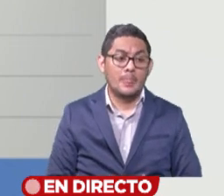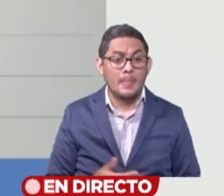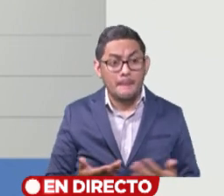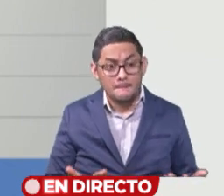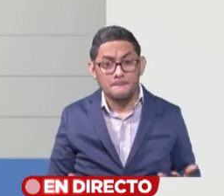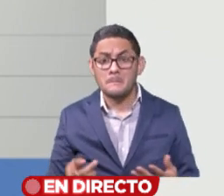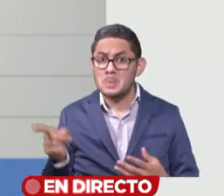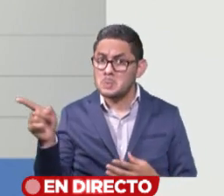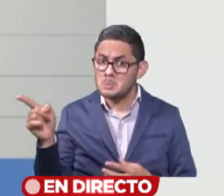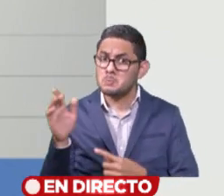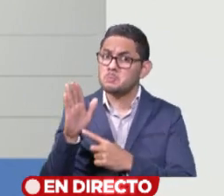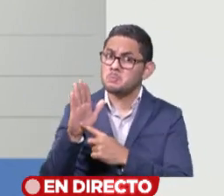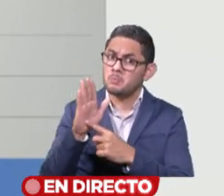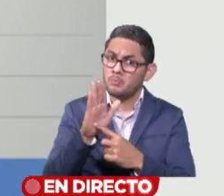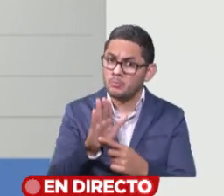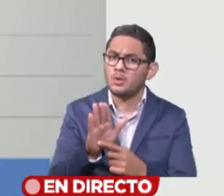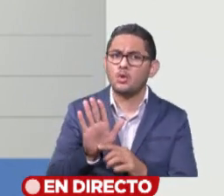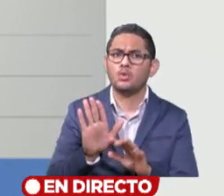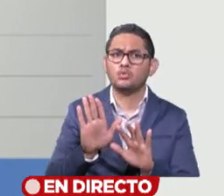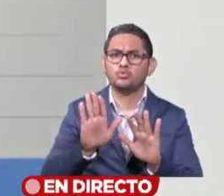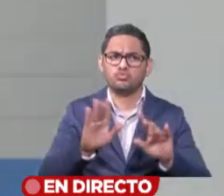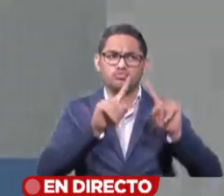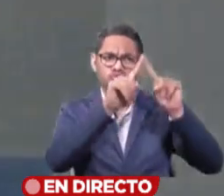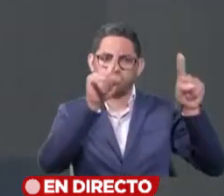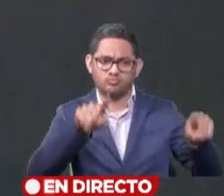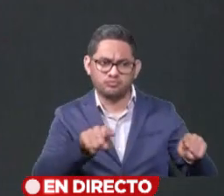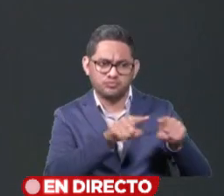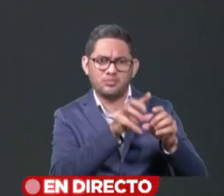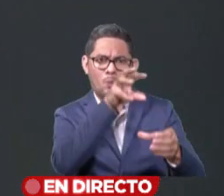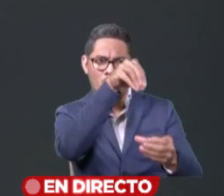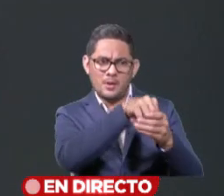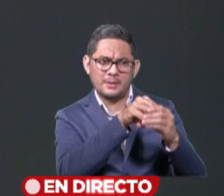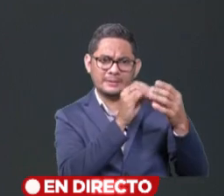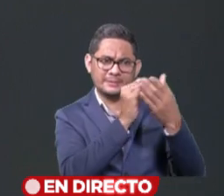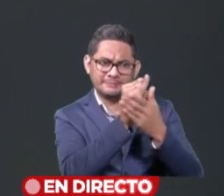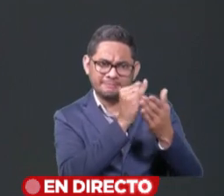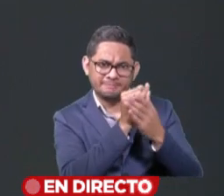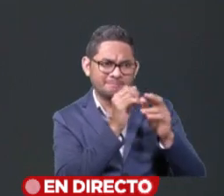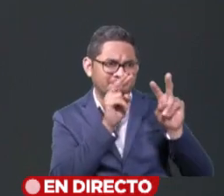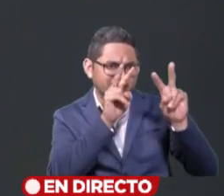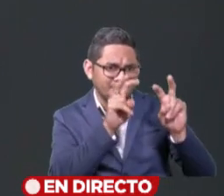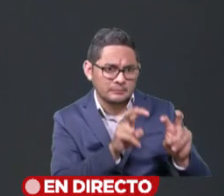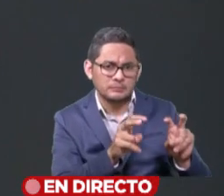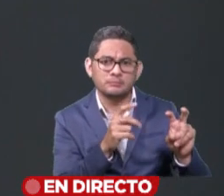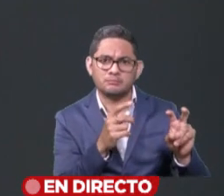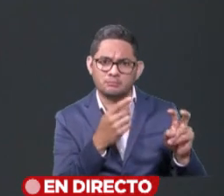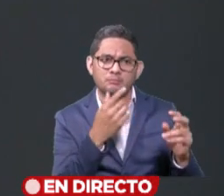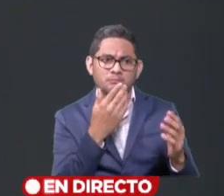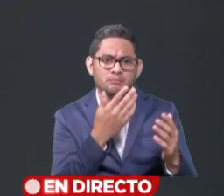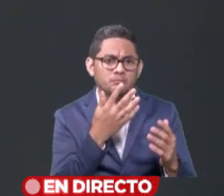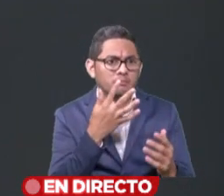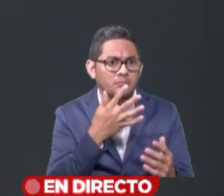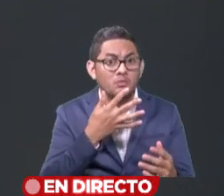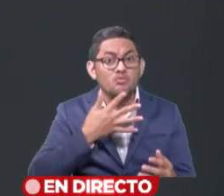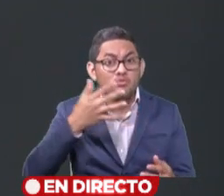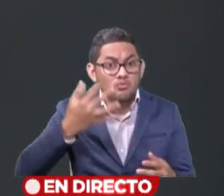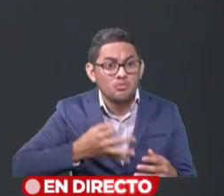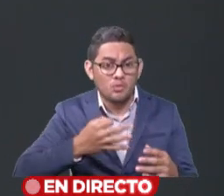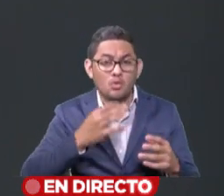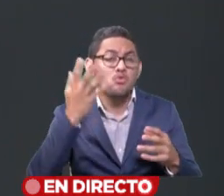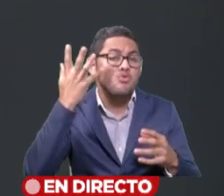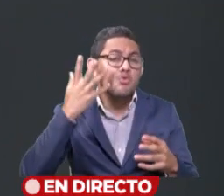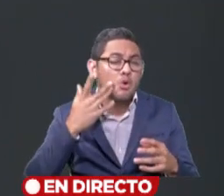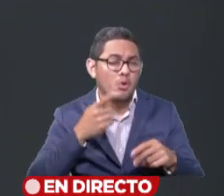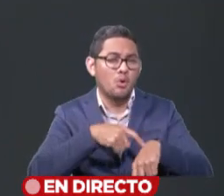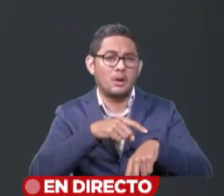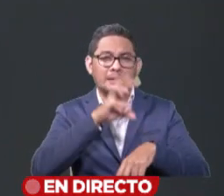esta información nuevamente está en una base de datos digital, es una información en tiempo real, una información que se actualiza todos los días a las 6 de la